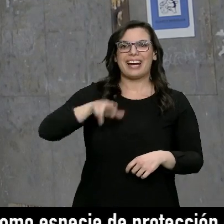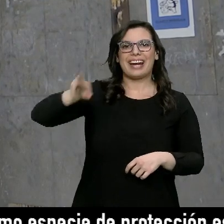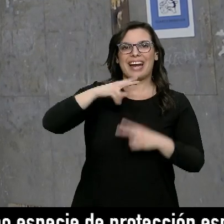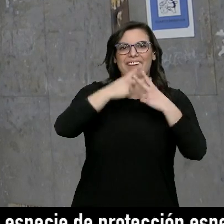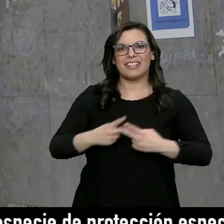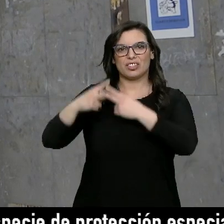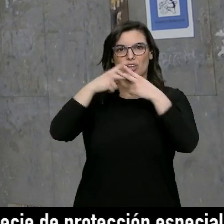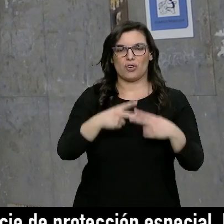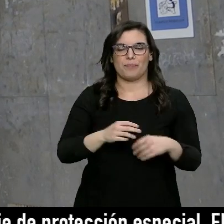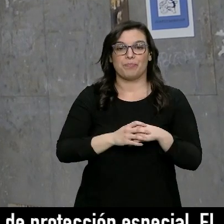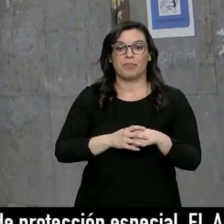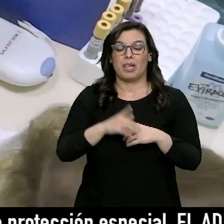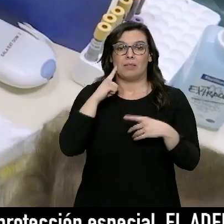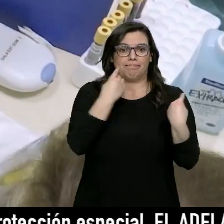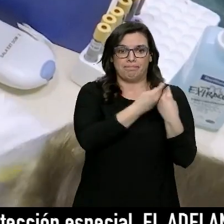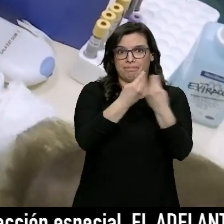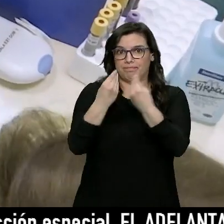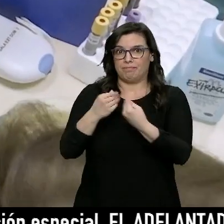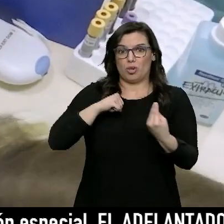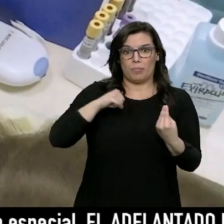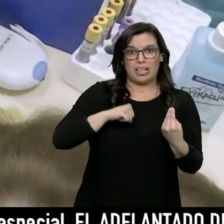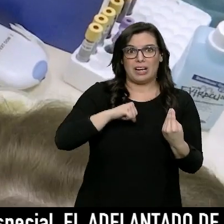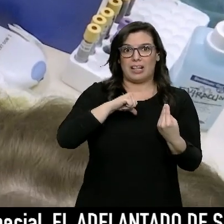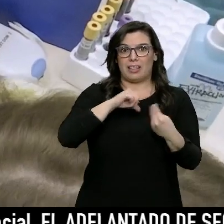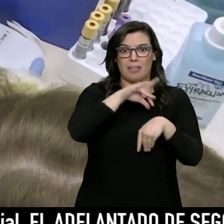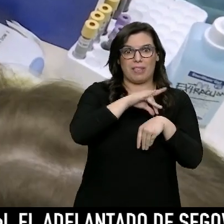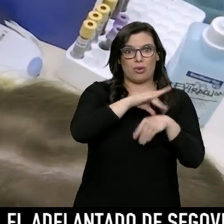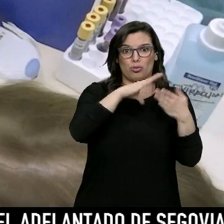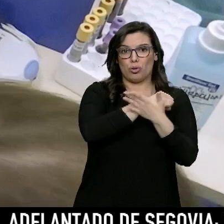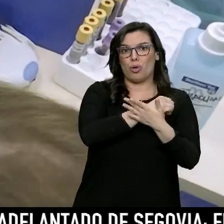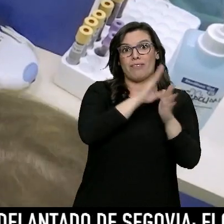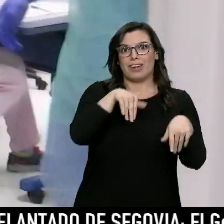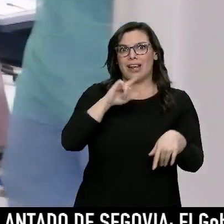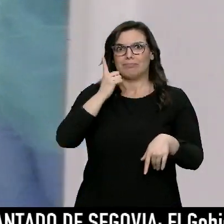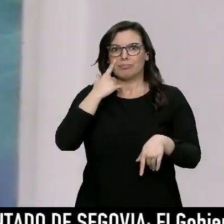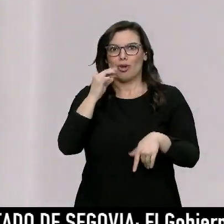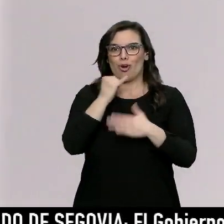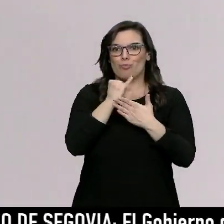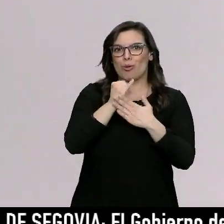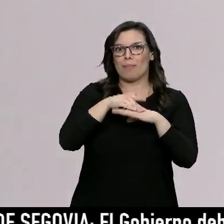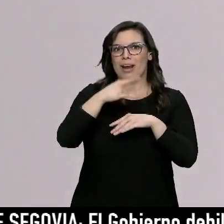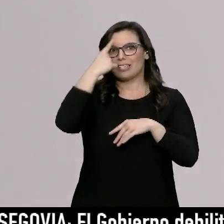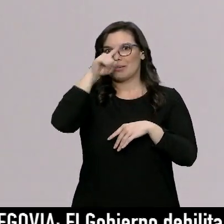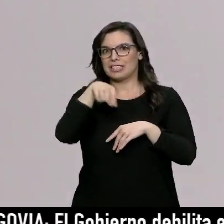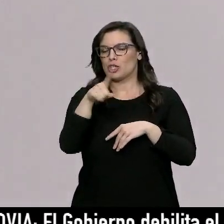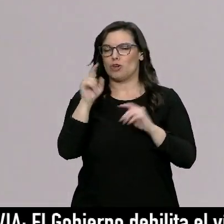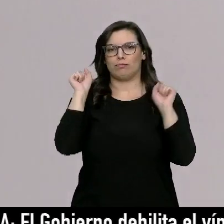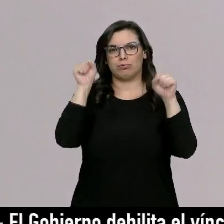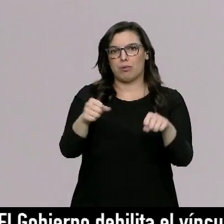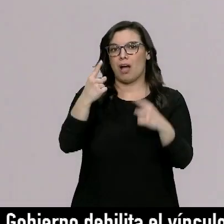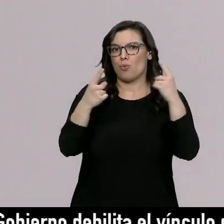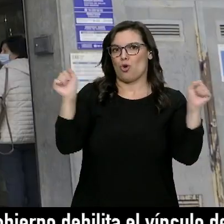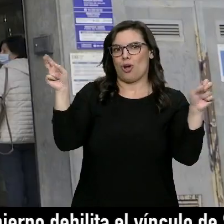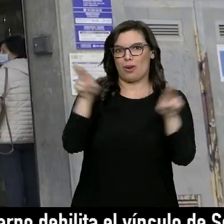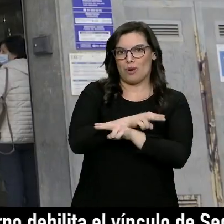del sistema sanitario ha hecho que muchos cribados y diagnósticos se retrasen o anulen. De hecho, durante la primera ola, 1 de cada